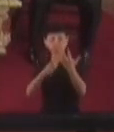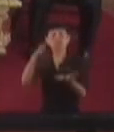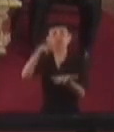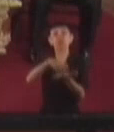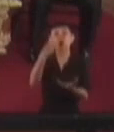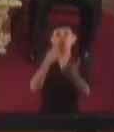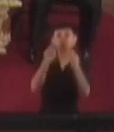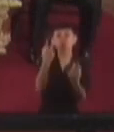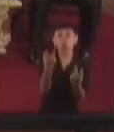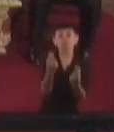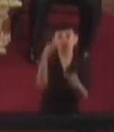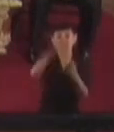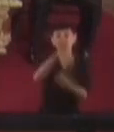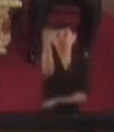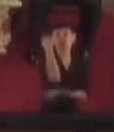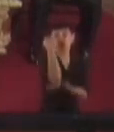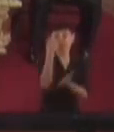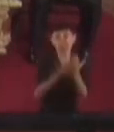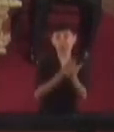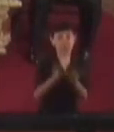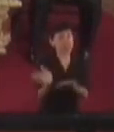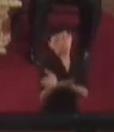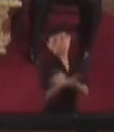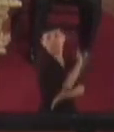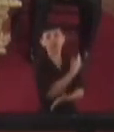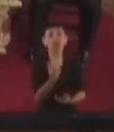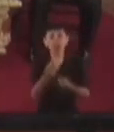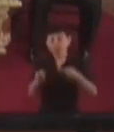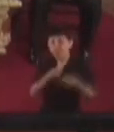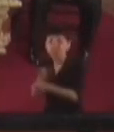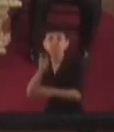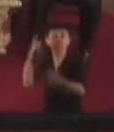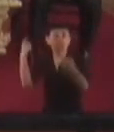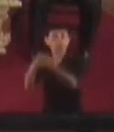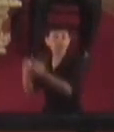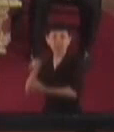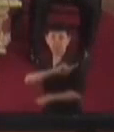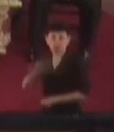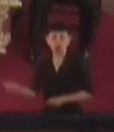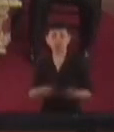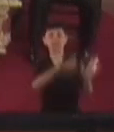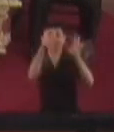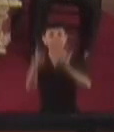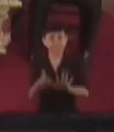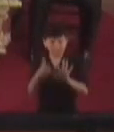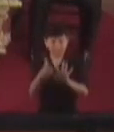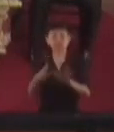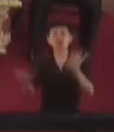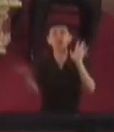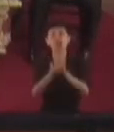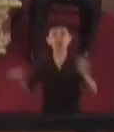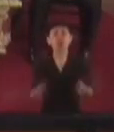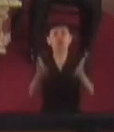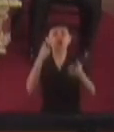anuncios, más allá de las filiaciones políticas, ¿no?, digo, todos los anuncios del gobierno nacional